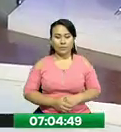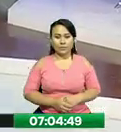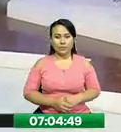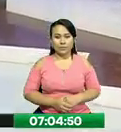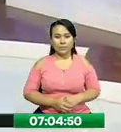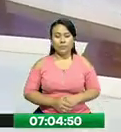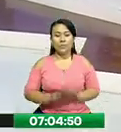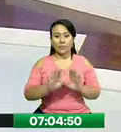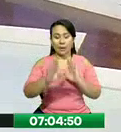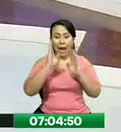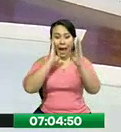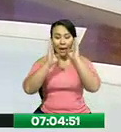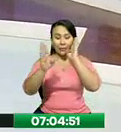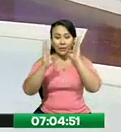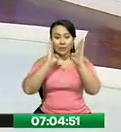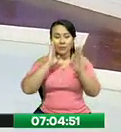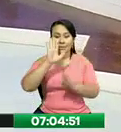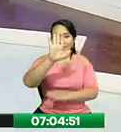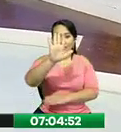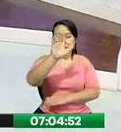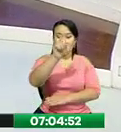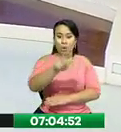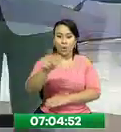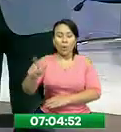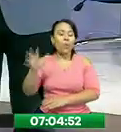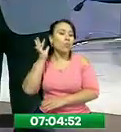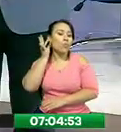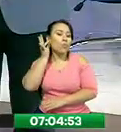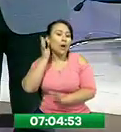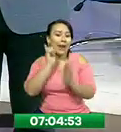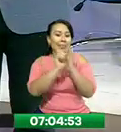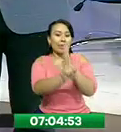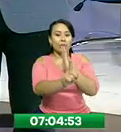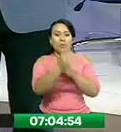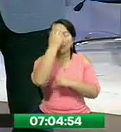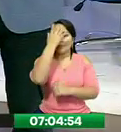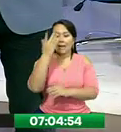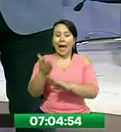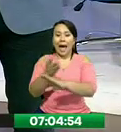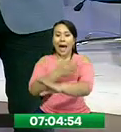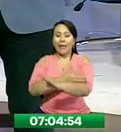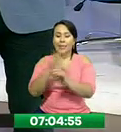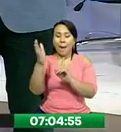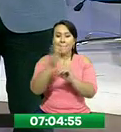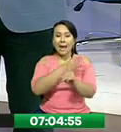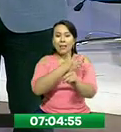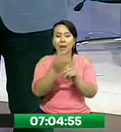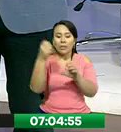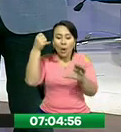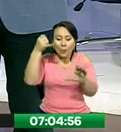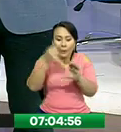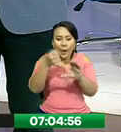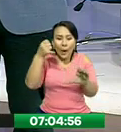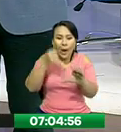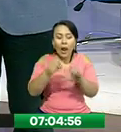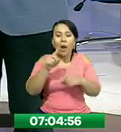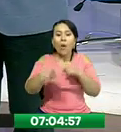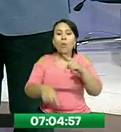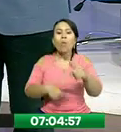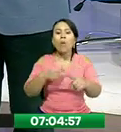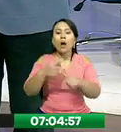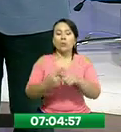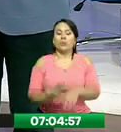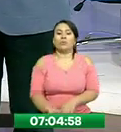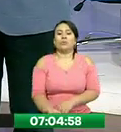Y ahora escuchen con atención, 5 mujeres denuncian haber sido violentadas sexualmente, nada más ni nada